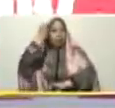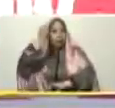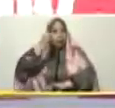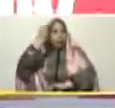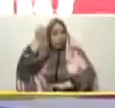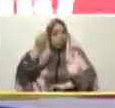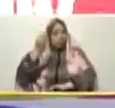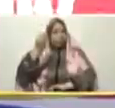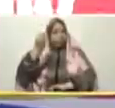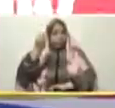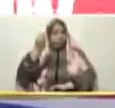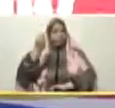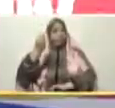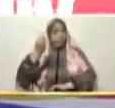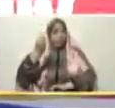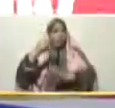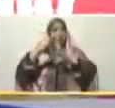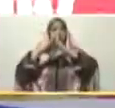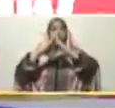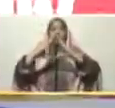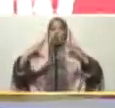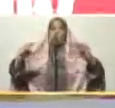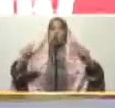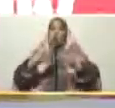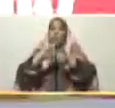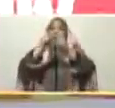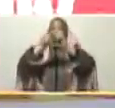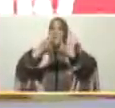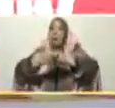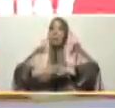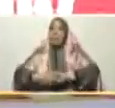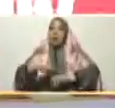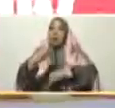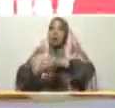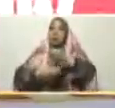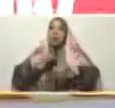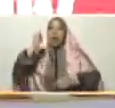que repensemos todo en base a certezas